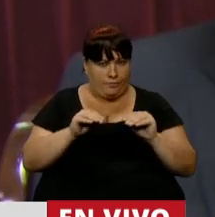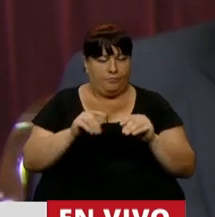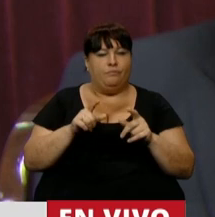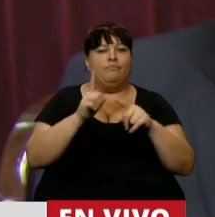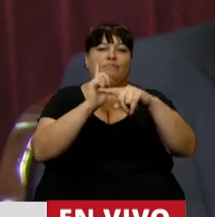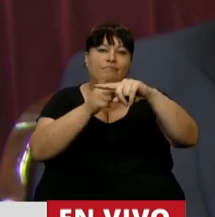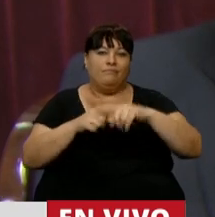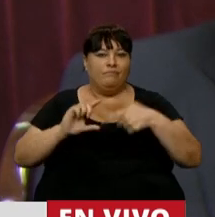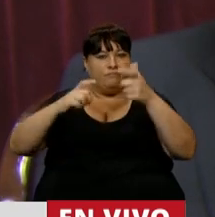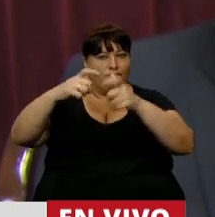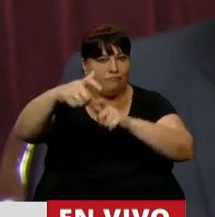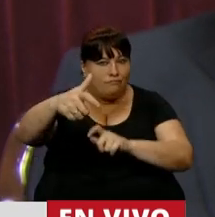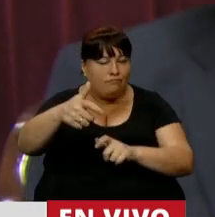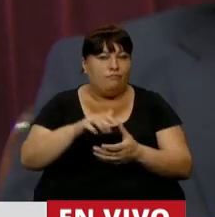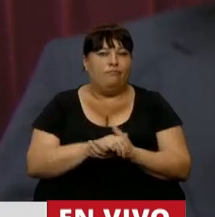una fórmula que vincula